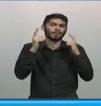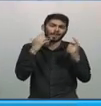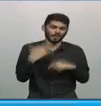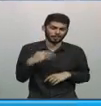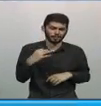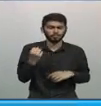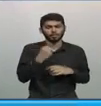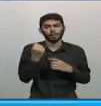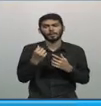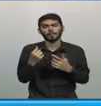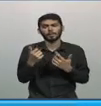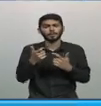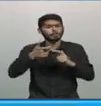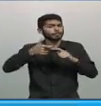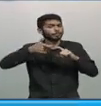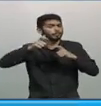sumar minutos.